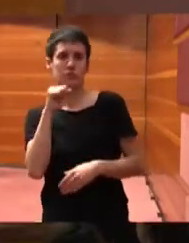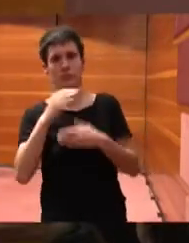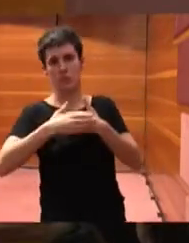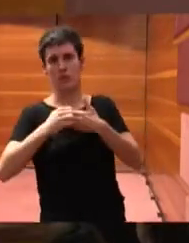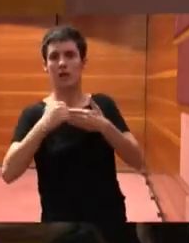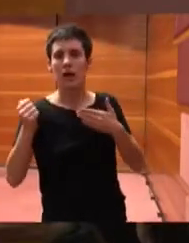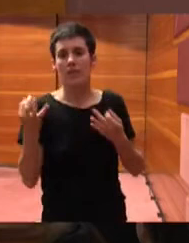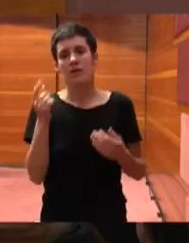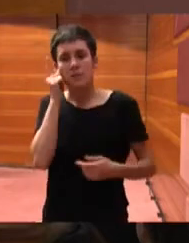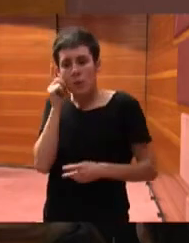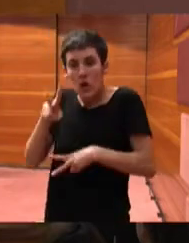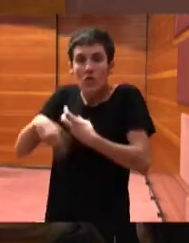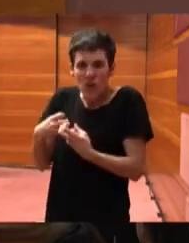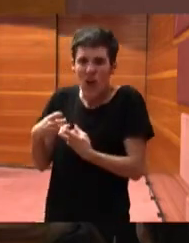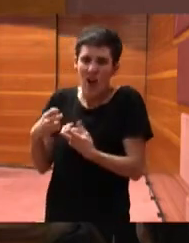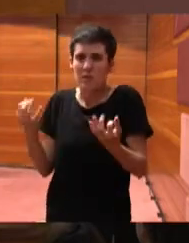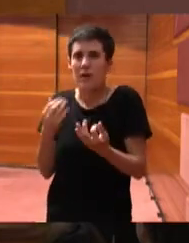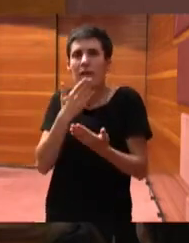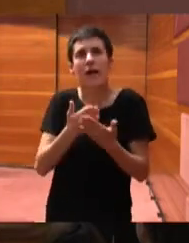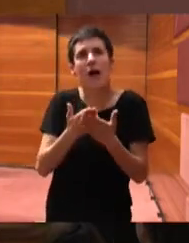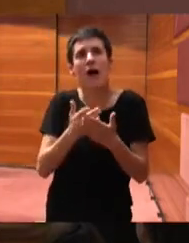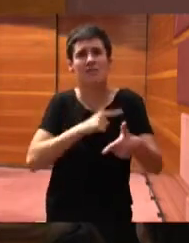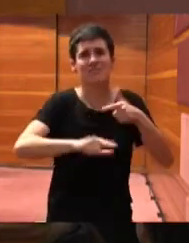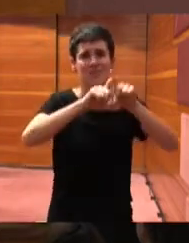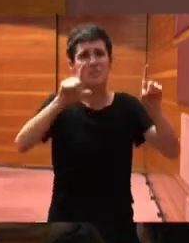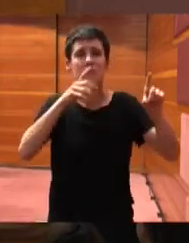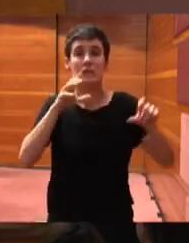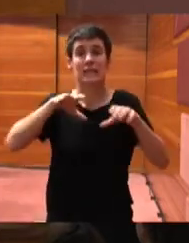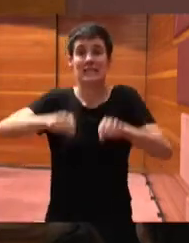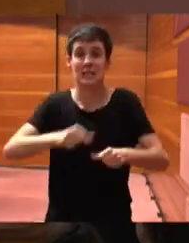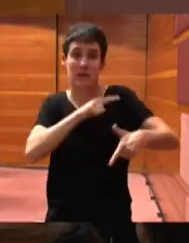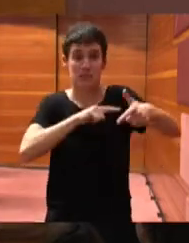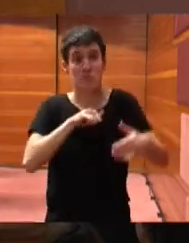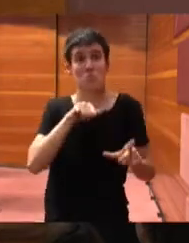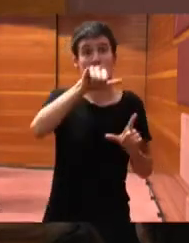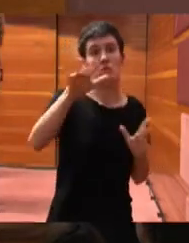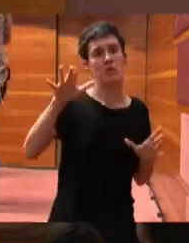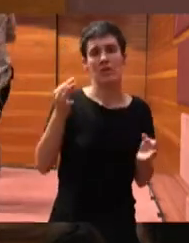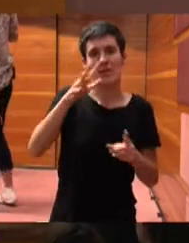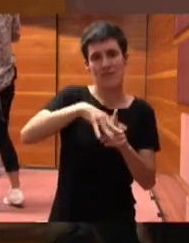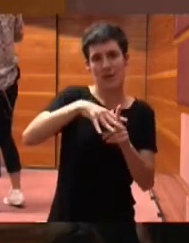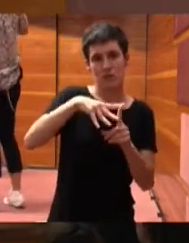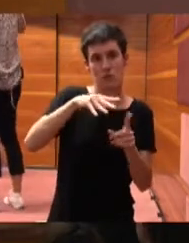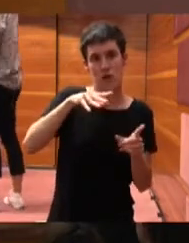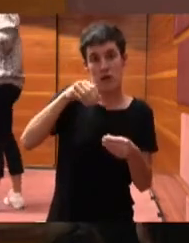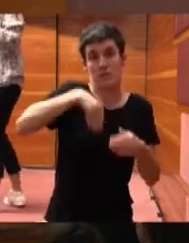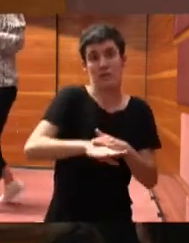que configurarlo, pedir las facturas a Iberia porque tú reservas los vuelos y si no pides las facturas a Iberia no te llegan.